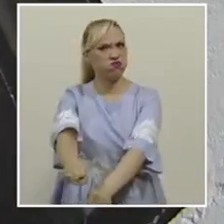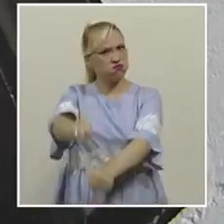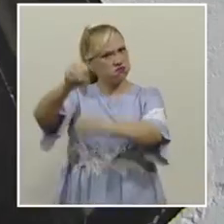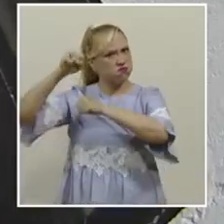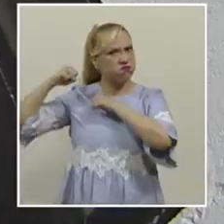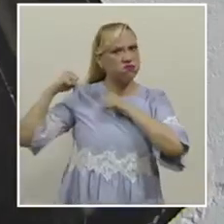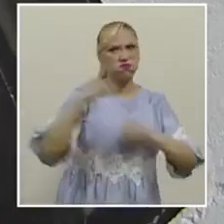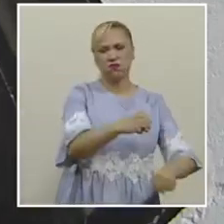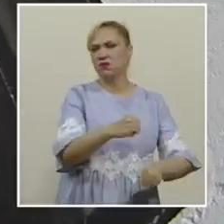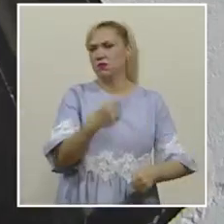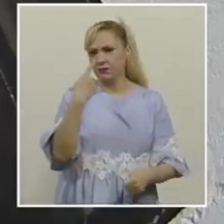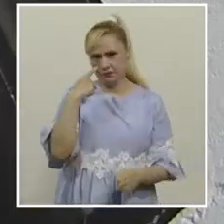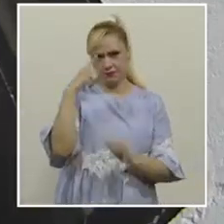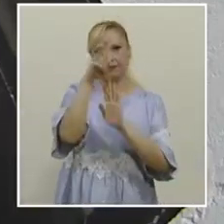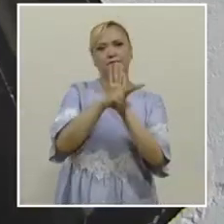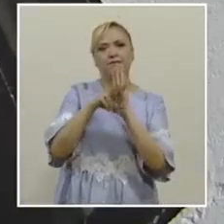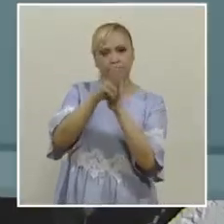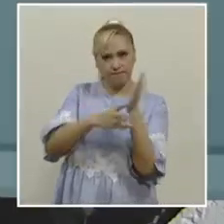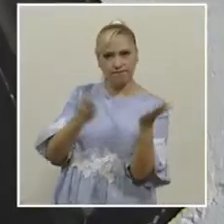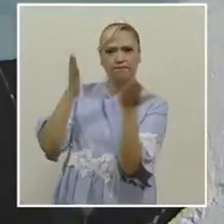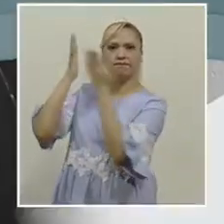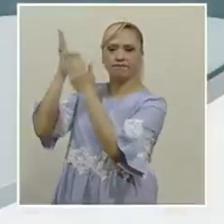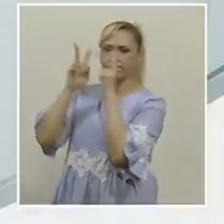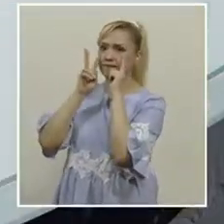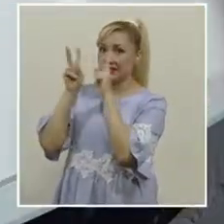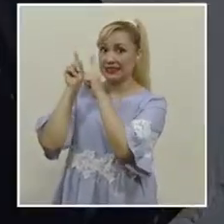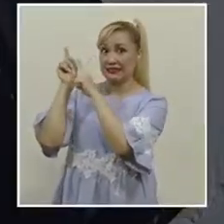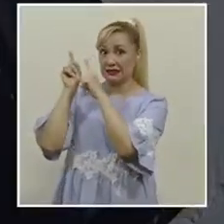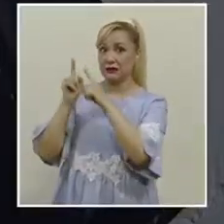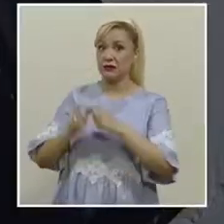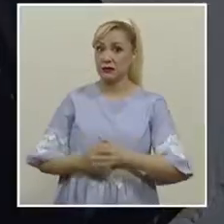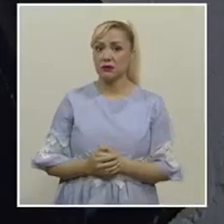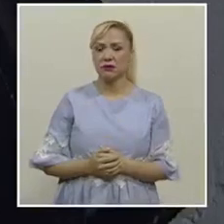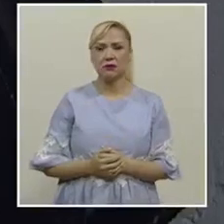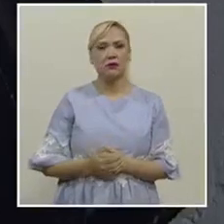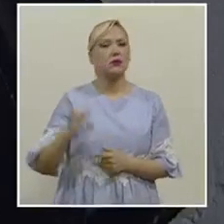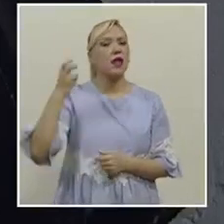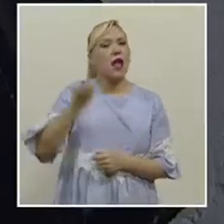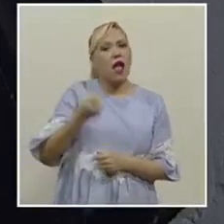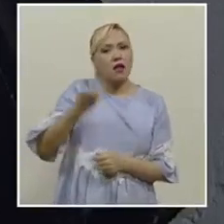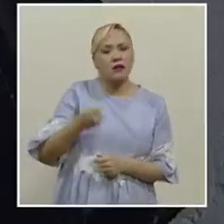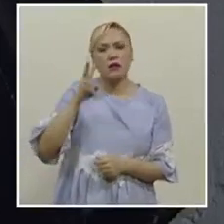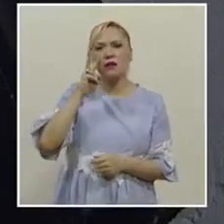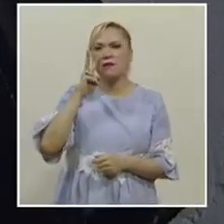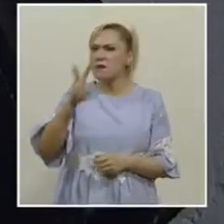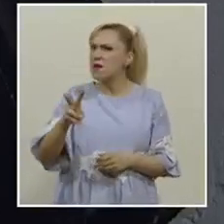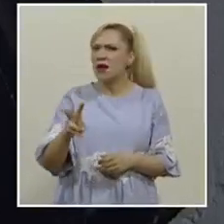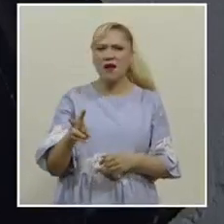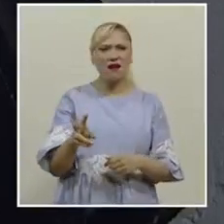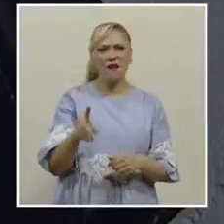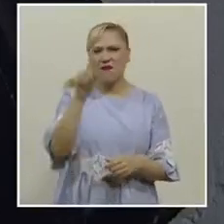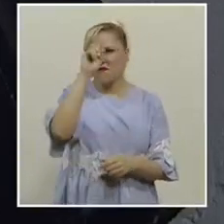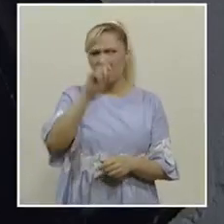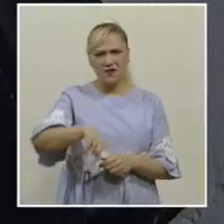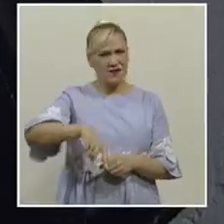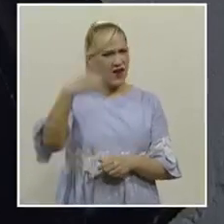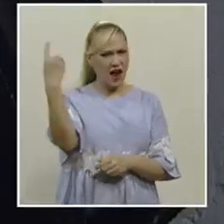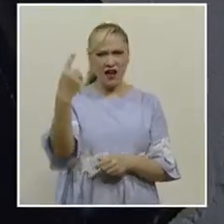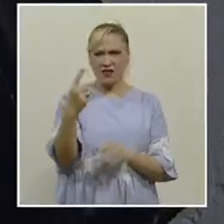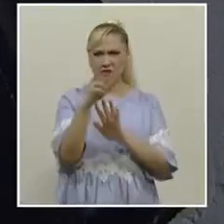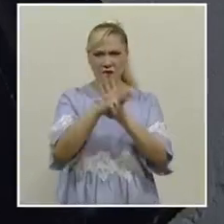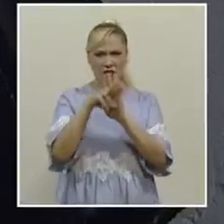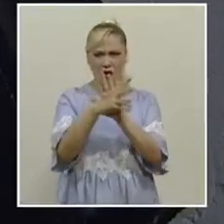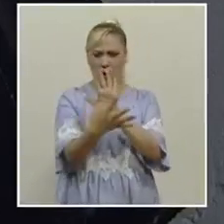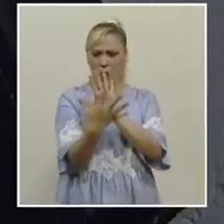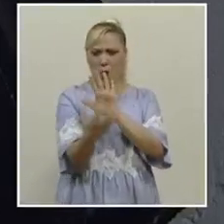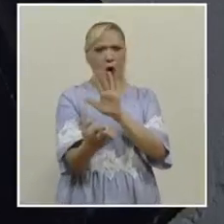fragmento de este video compartido por su padre. Que es una plataforma de alta tecnología que vive en la nube todavía ese video y